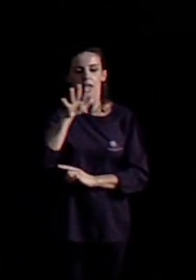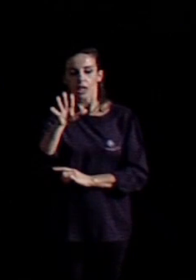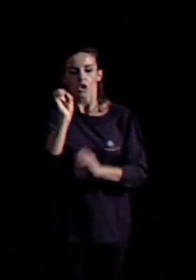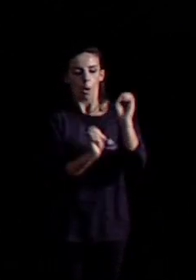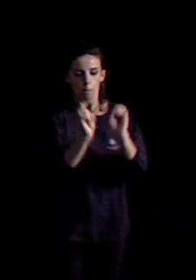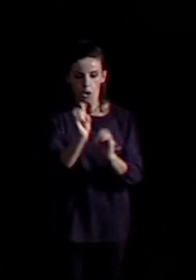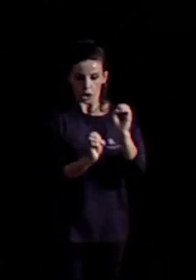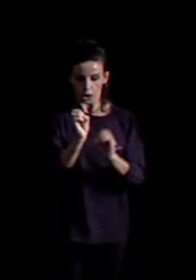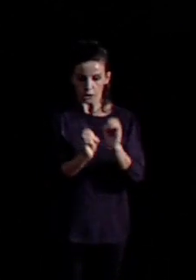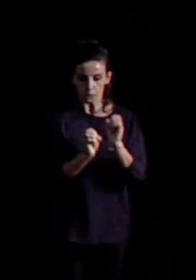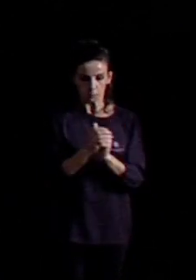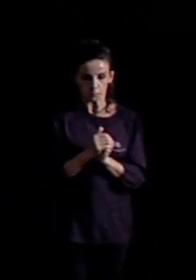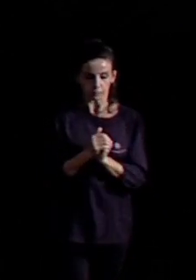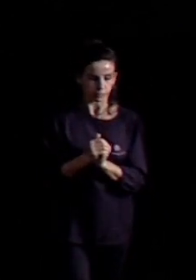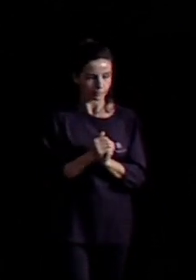35%.